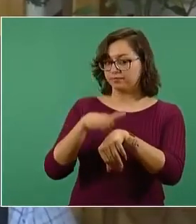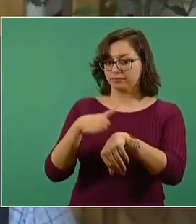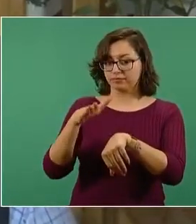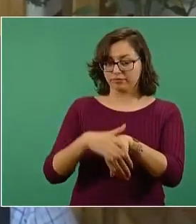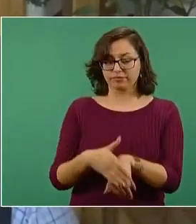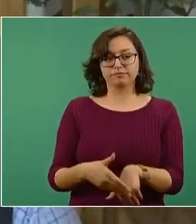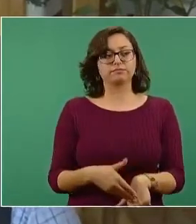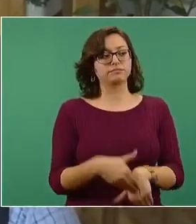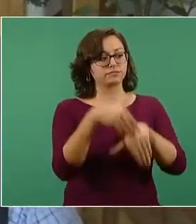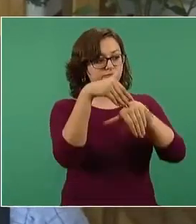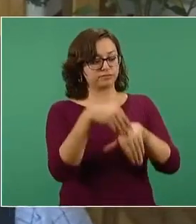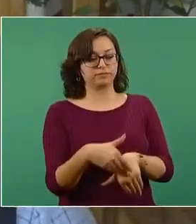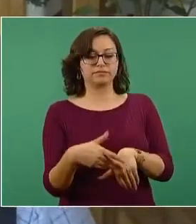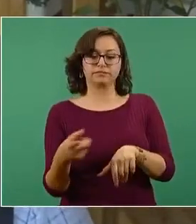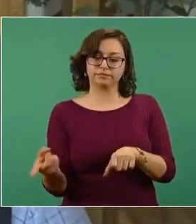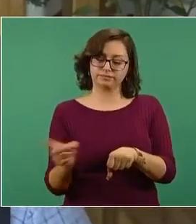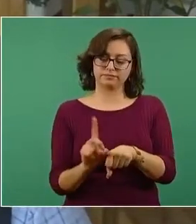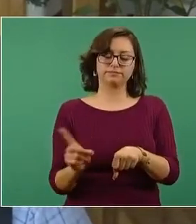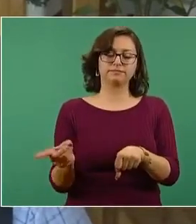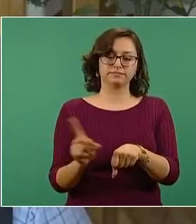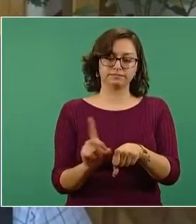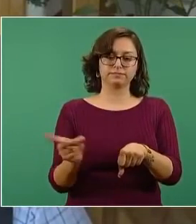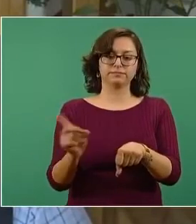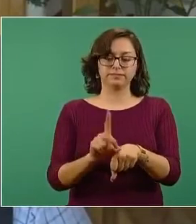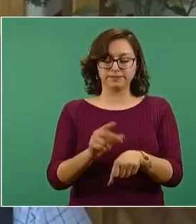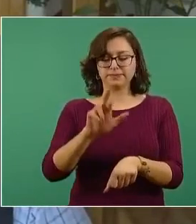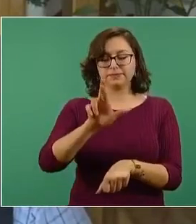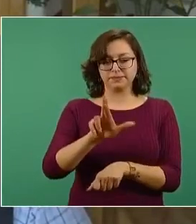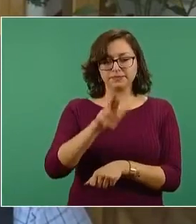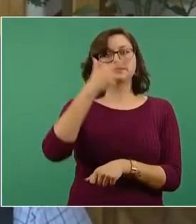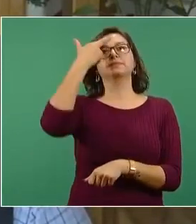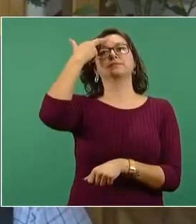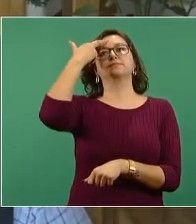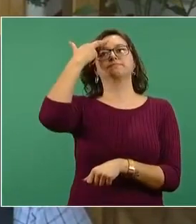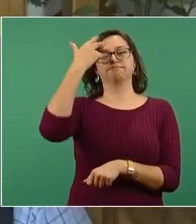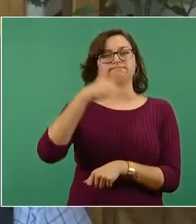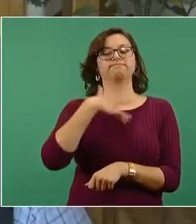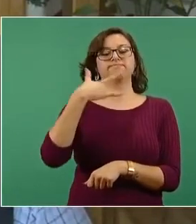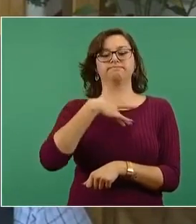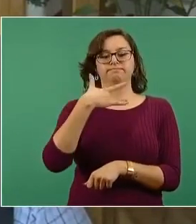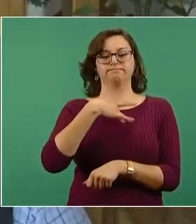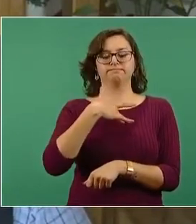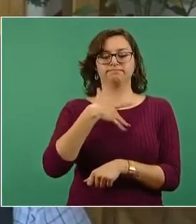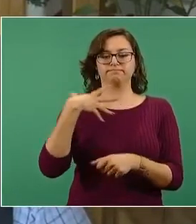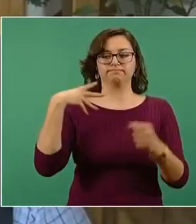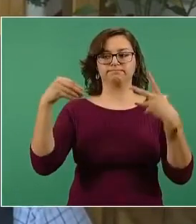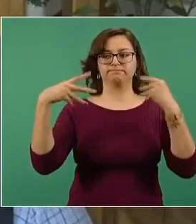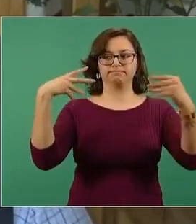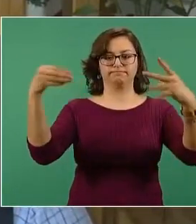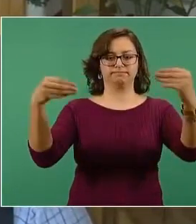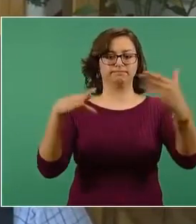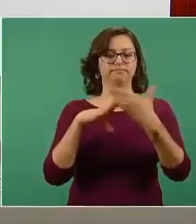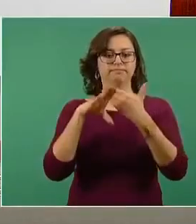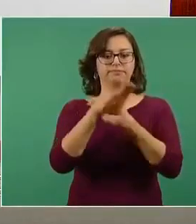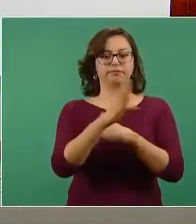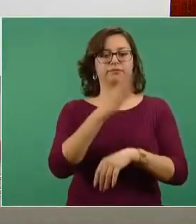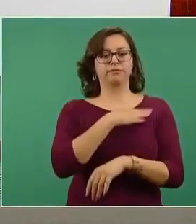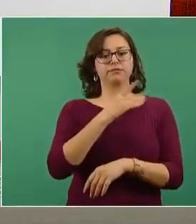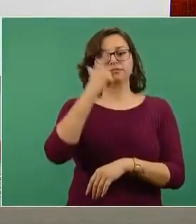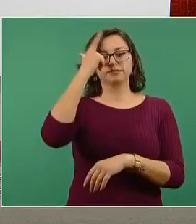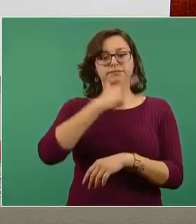y municipales todos los días implementan y nos recuerdan para precisamente prevenir los contagios de los casos. Muy buenas